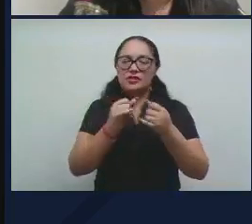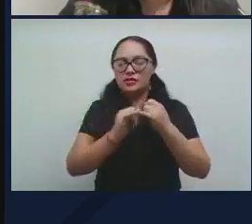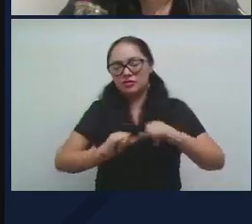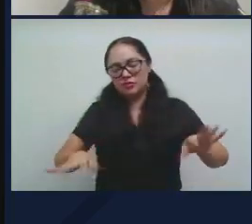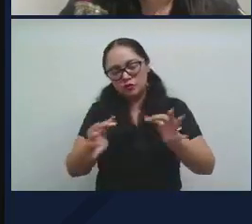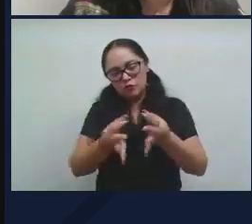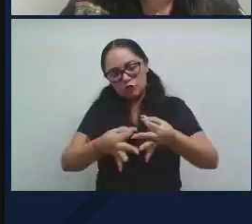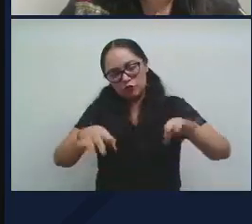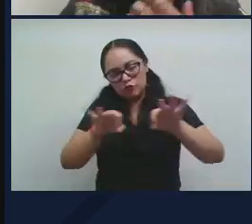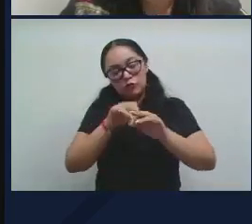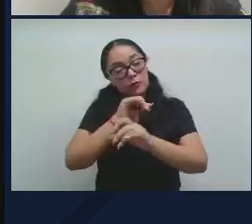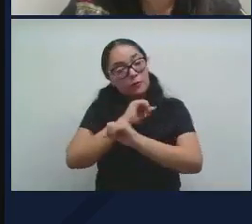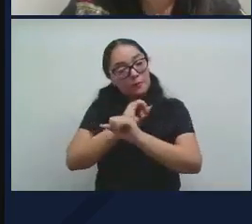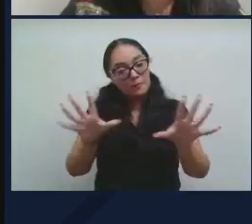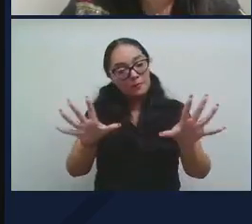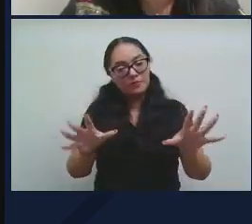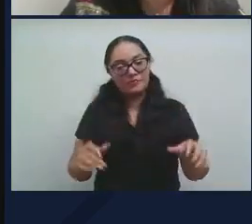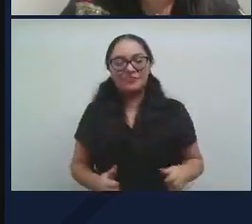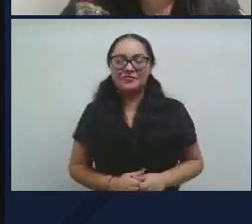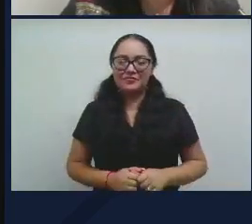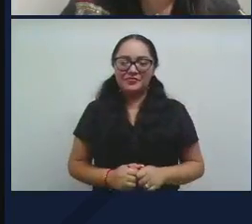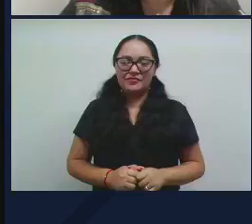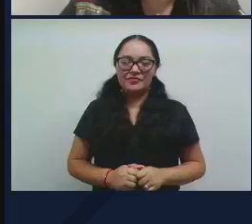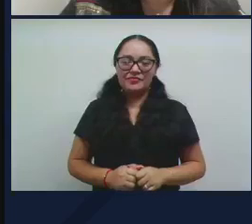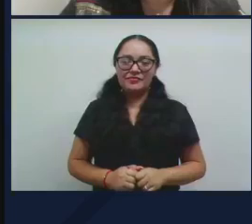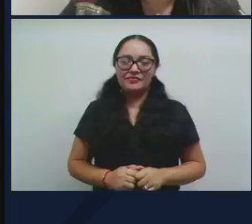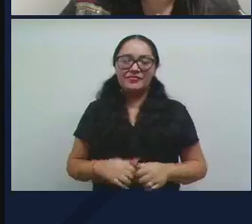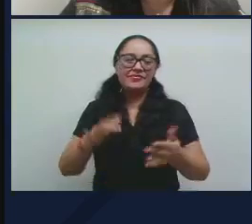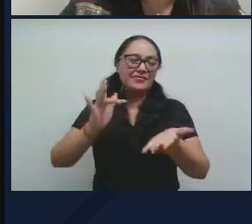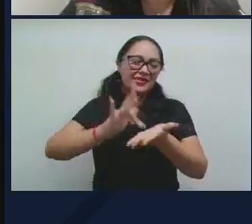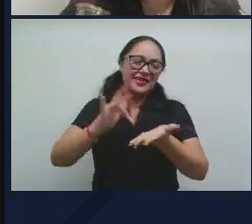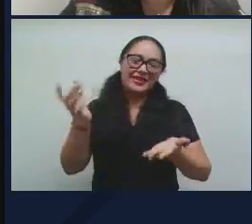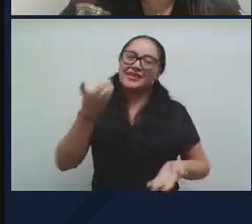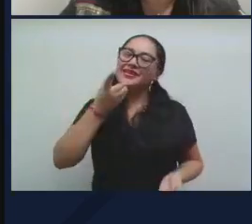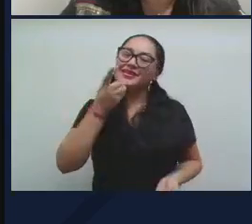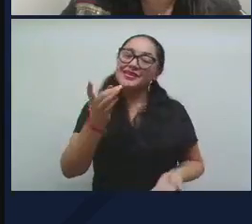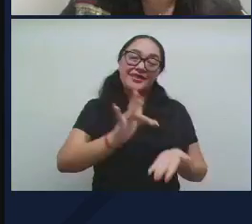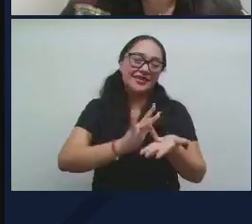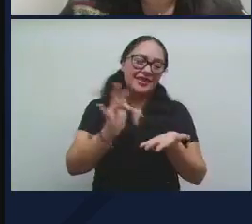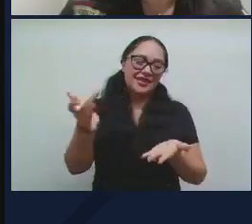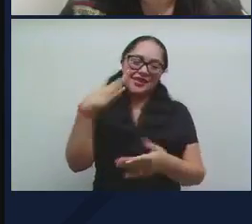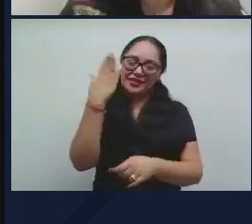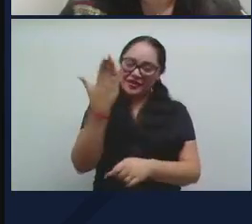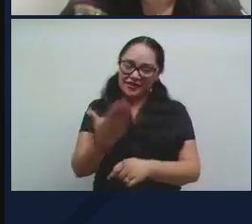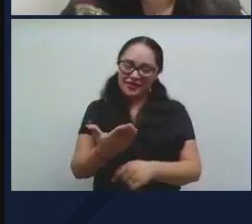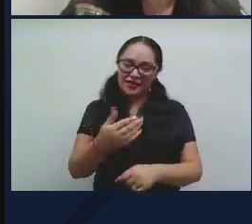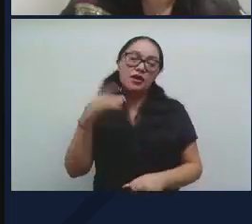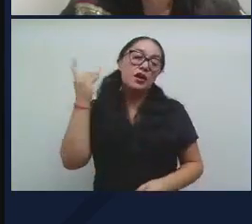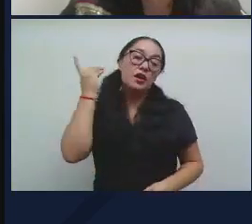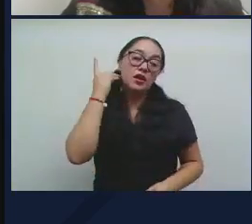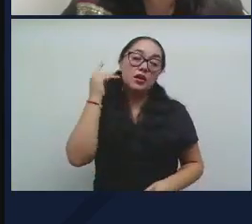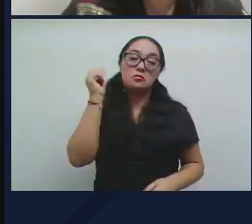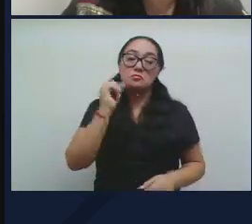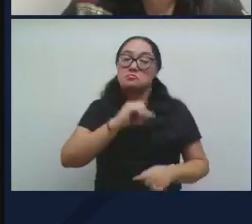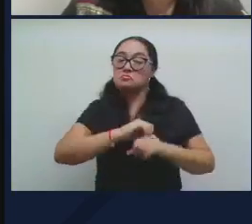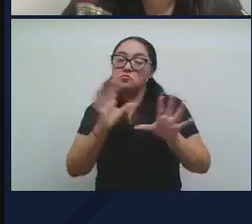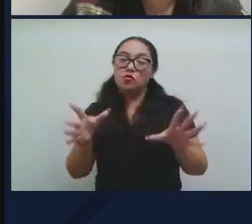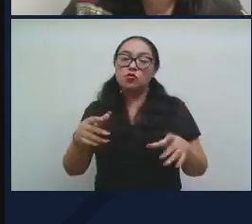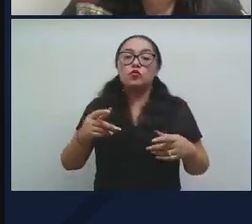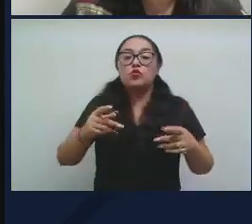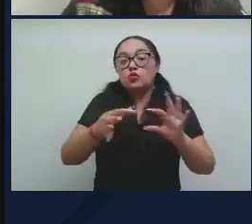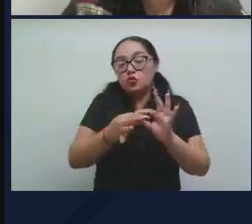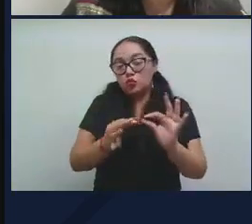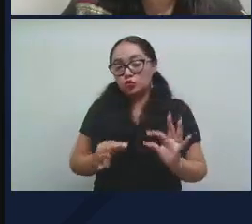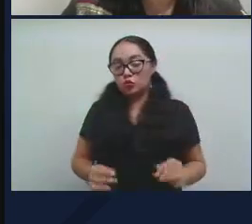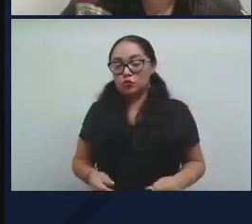por la información que nos compartió. Le dan las gracias al abogado por la claridad de sus comentarios y bueno, pues le dejan muchos